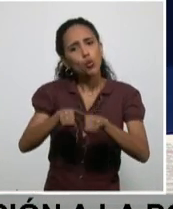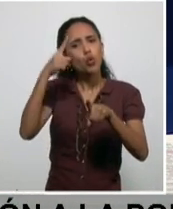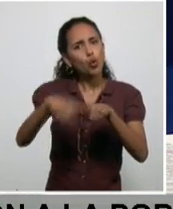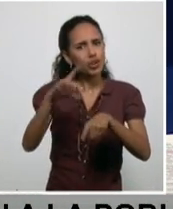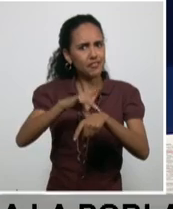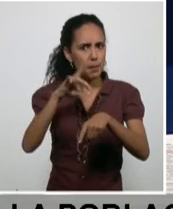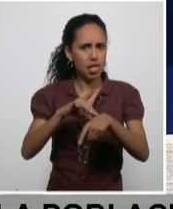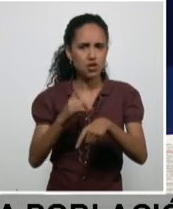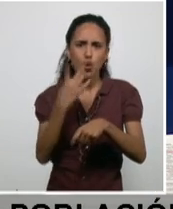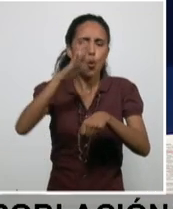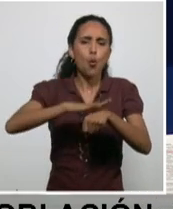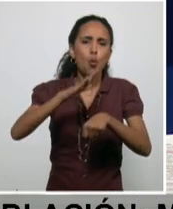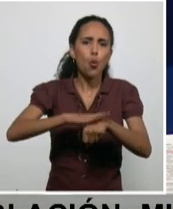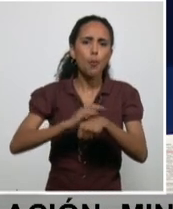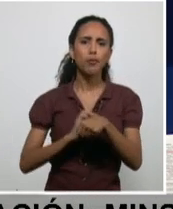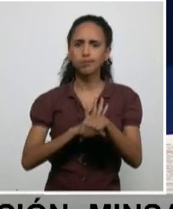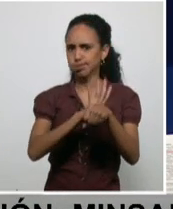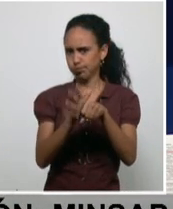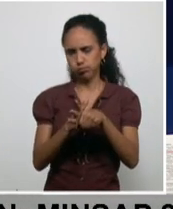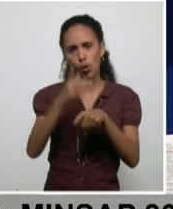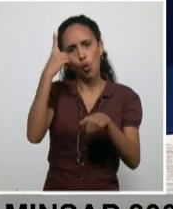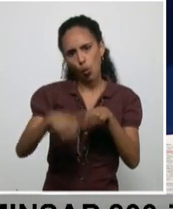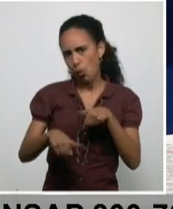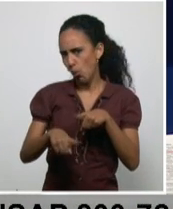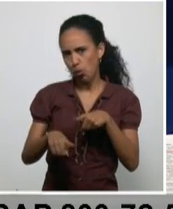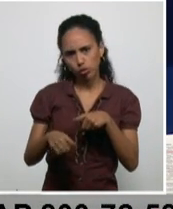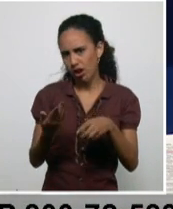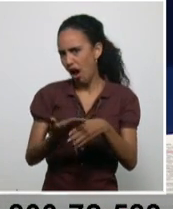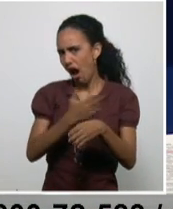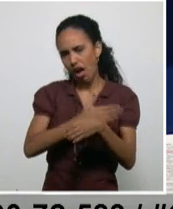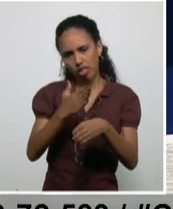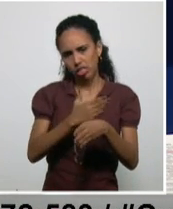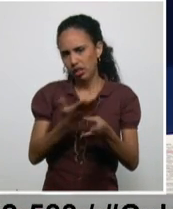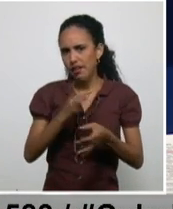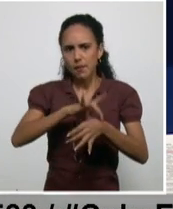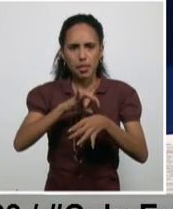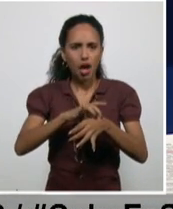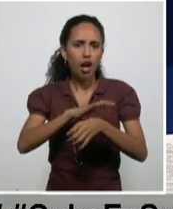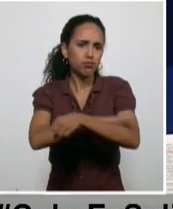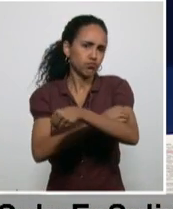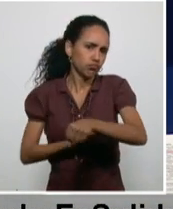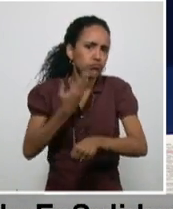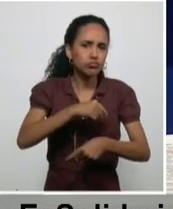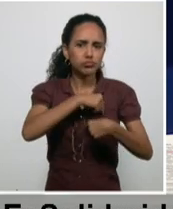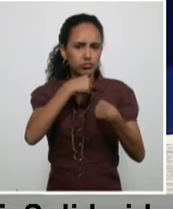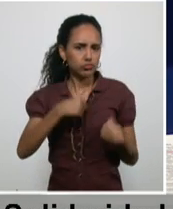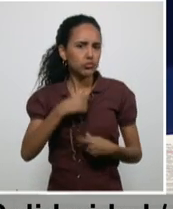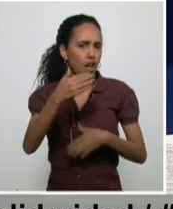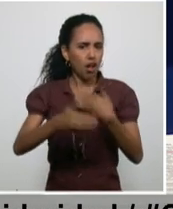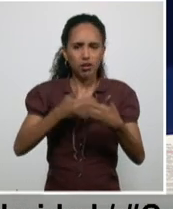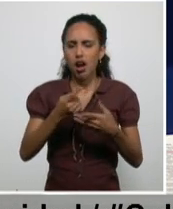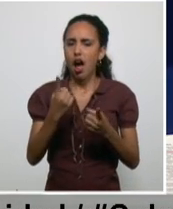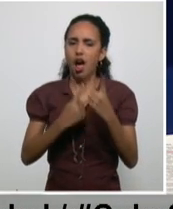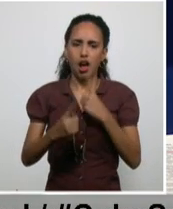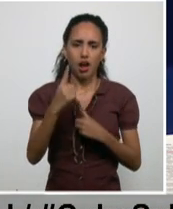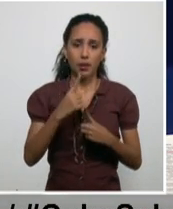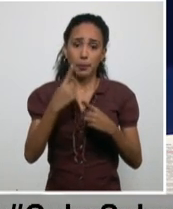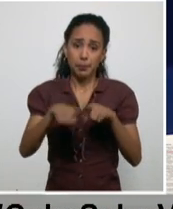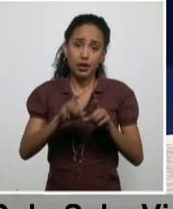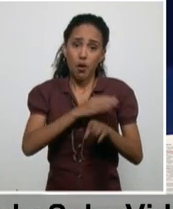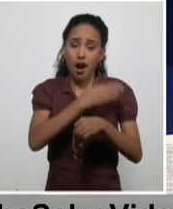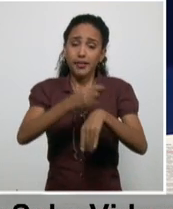solo el COVID, sino las condiciones premórbidas que tienen, pero ese es el comportamiento